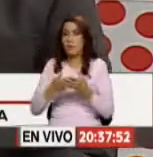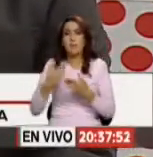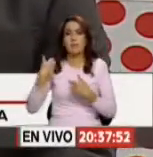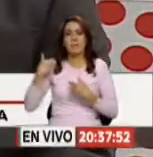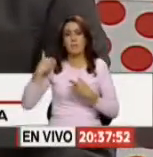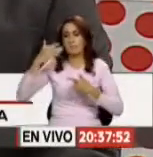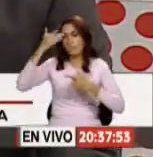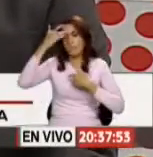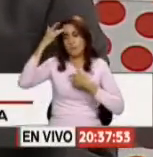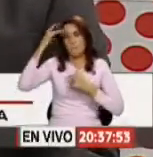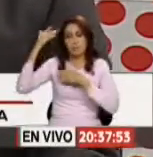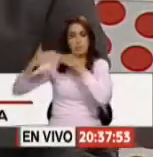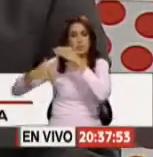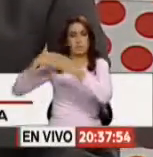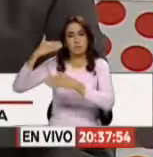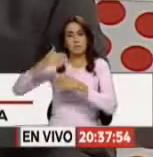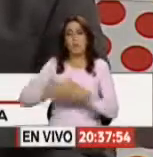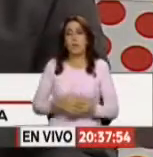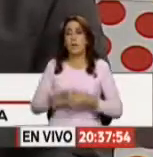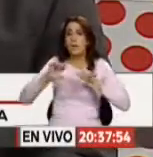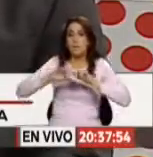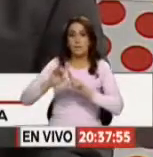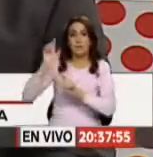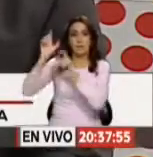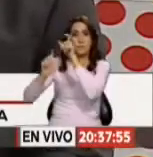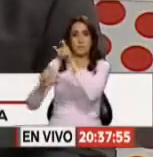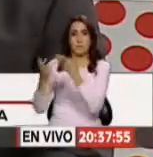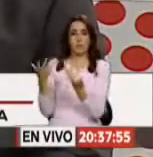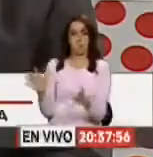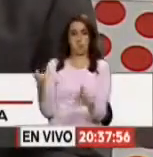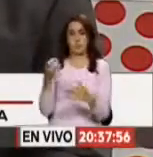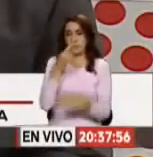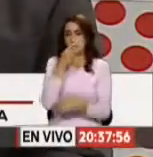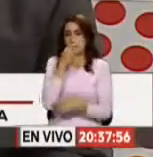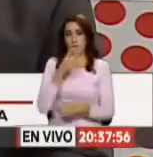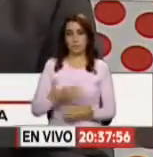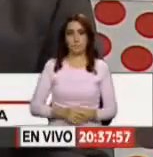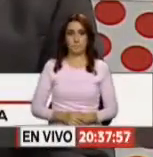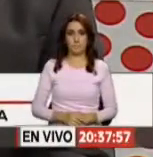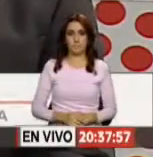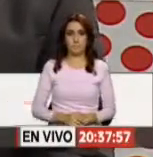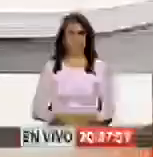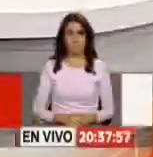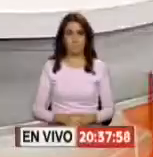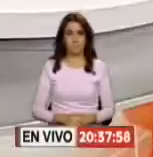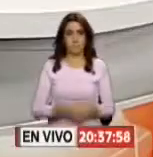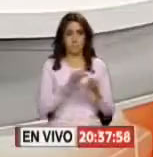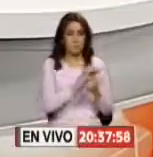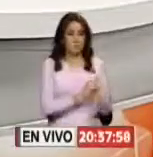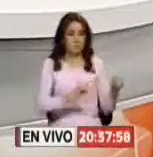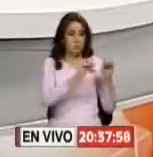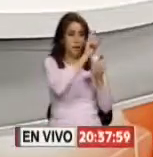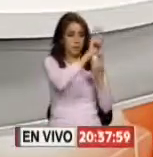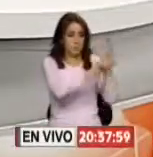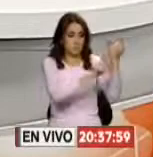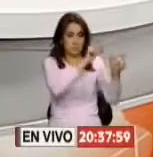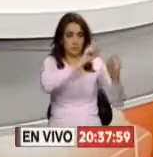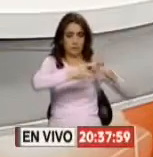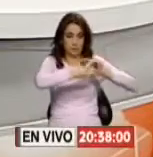de eso. Y encima de eso, el paciente no toma lo que necesita. Claro, para que la ciudadanía tenga en cuenta y mayor claridad sobre este